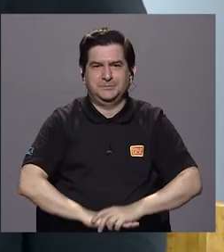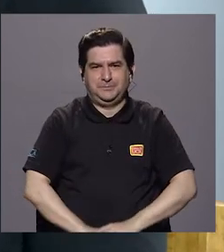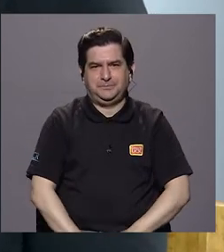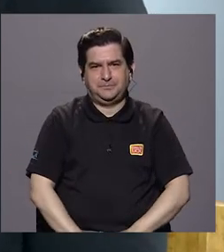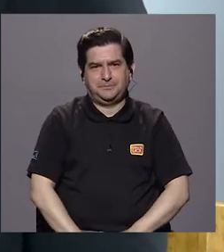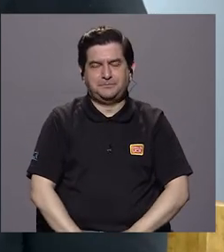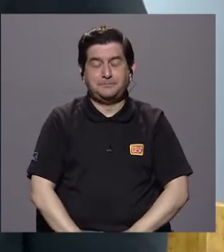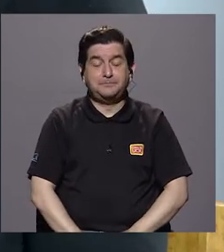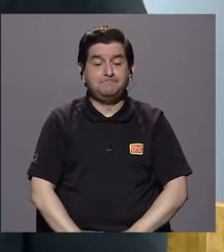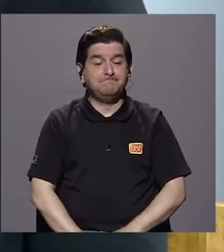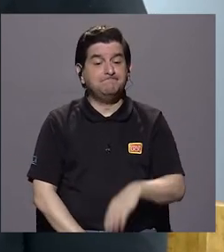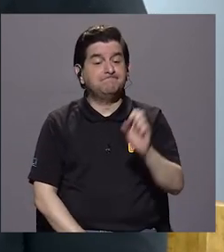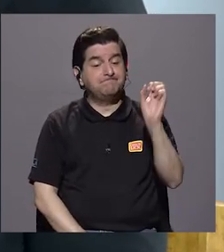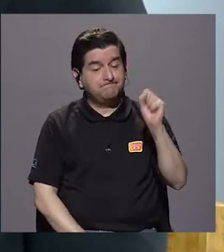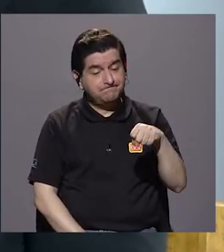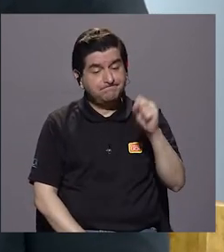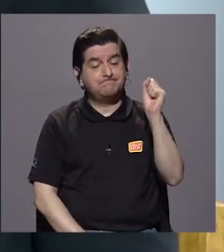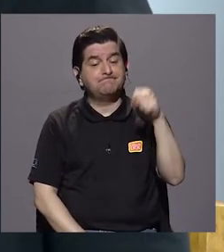Ay, sí,